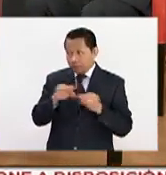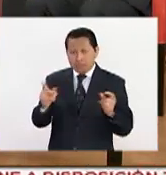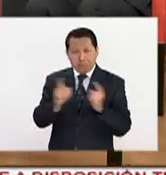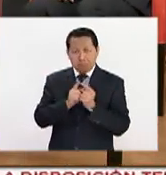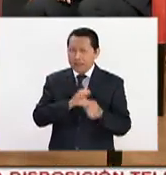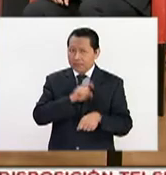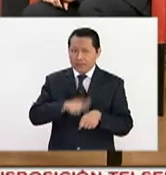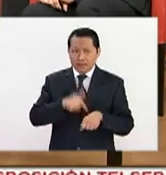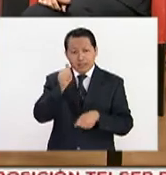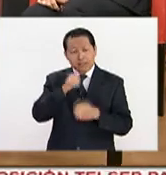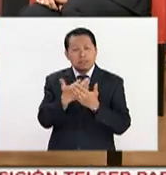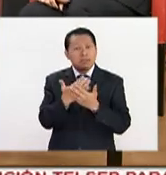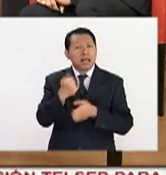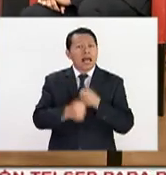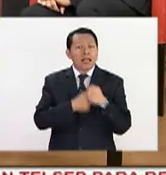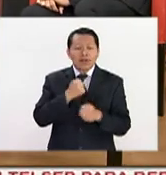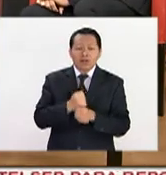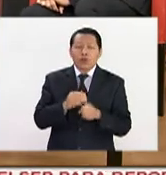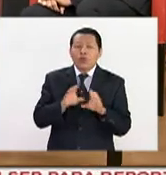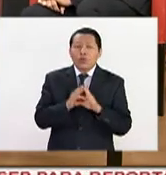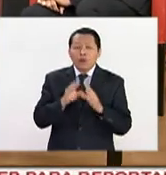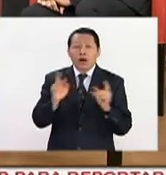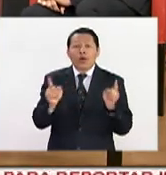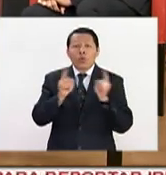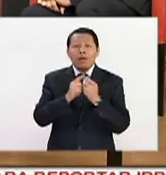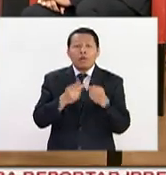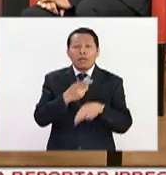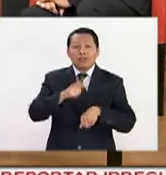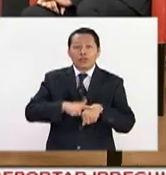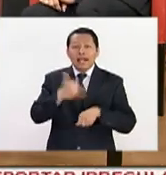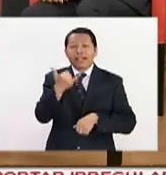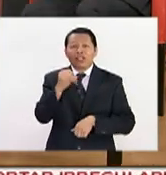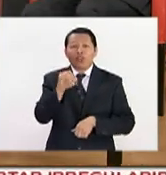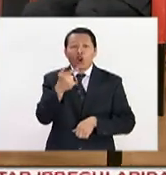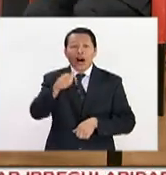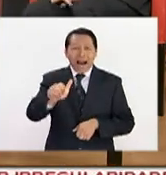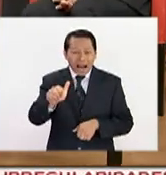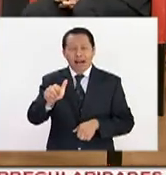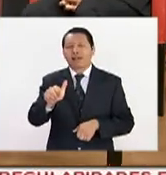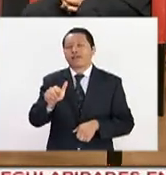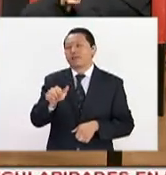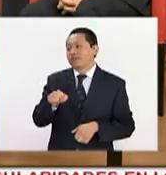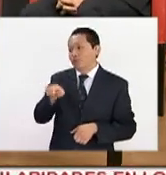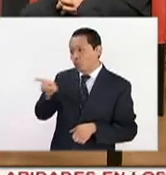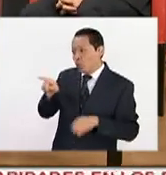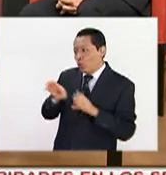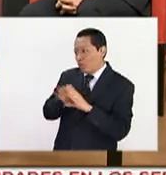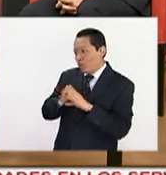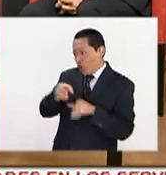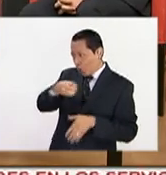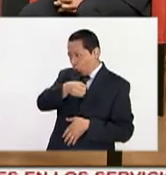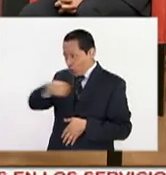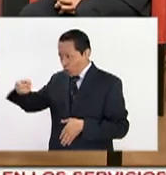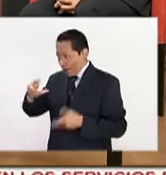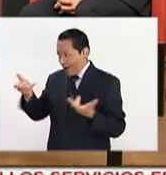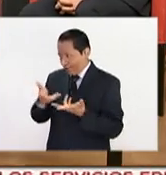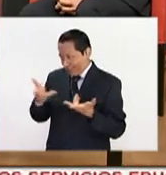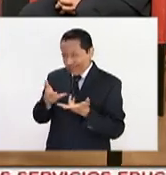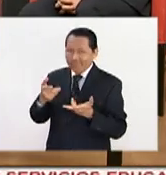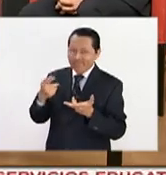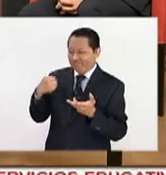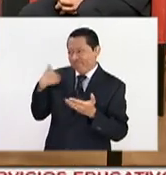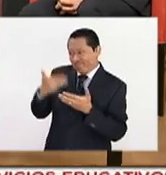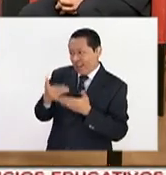esperado cada año, que es este Encuentro Nacional de Yoga. Algo que, bueno, tú como organizadora pues has vivido de cerca durante ya varios